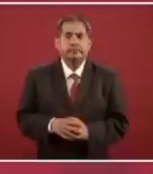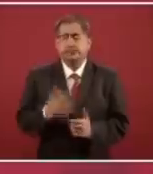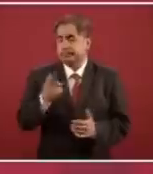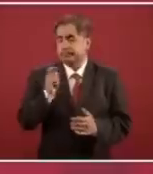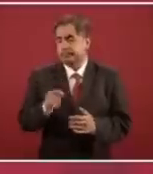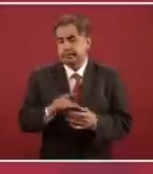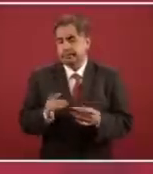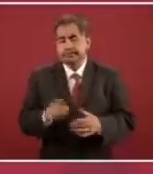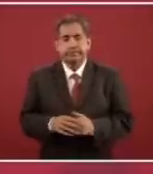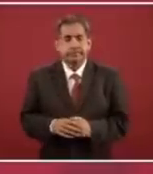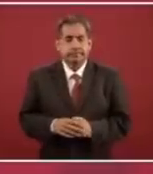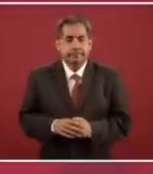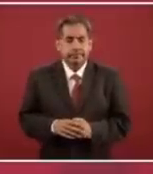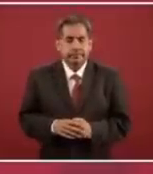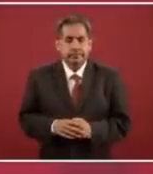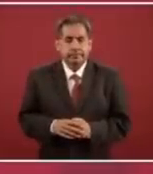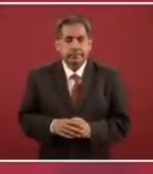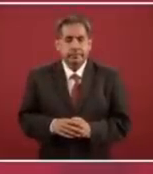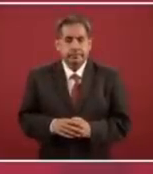en